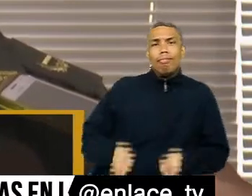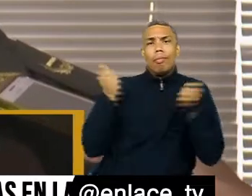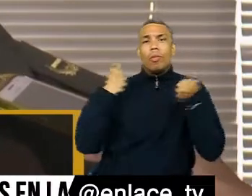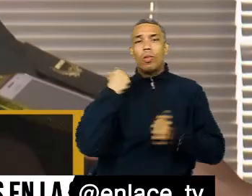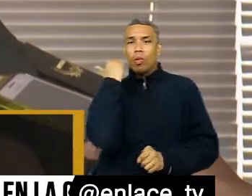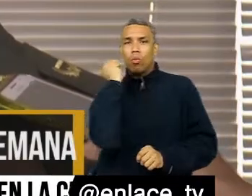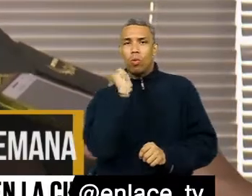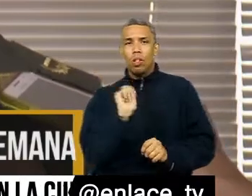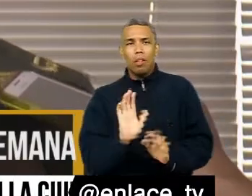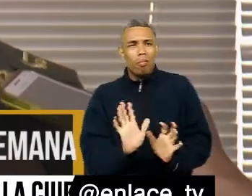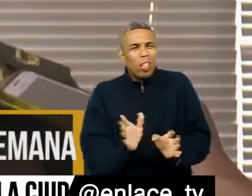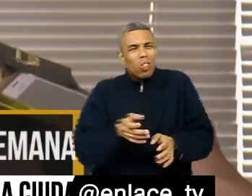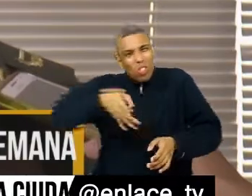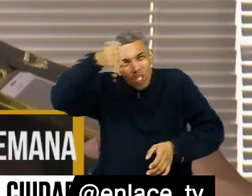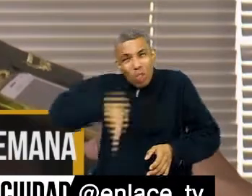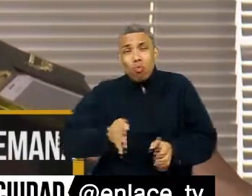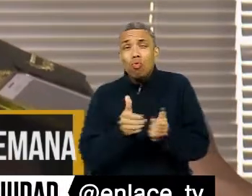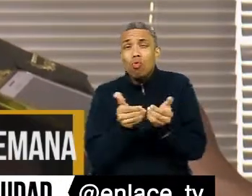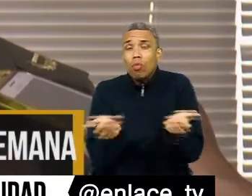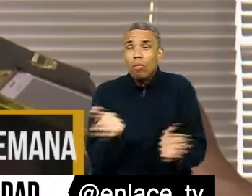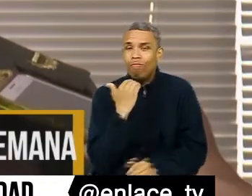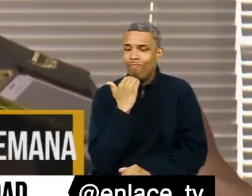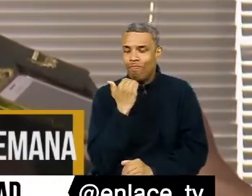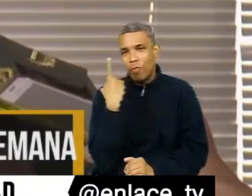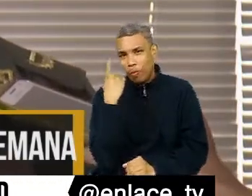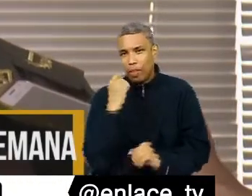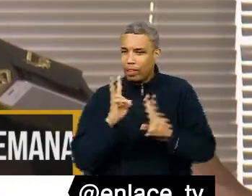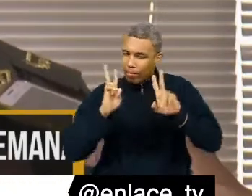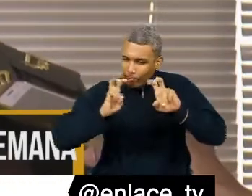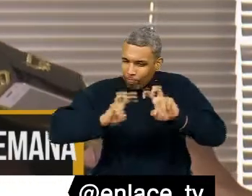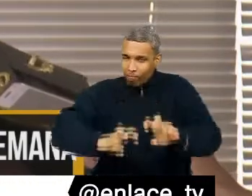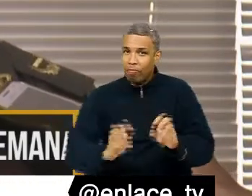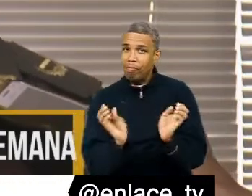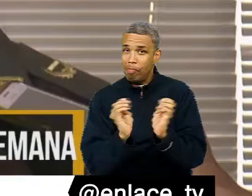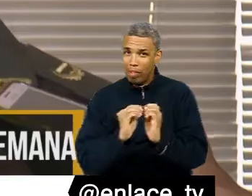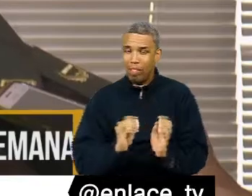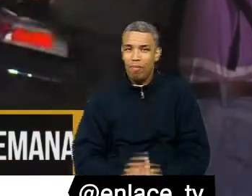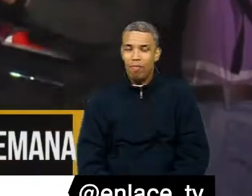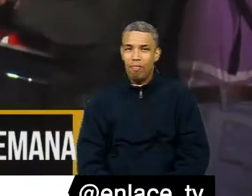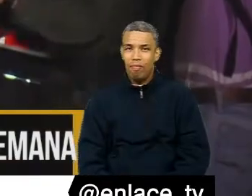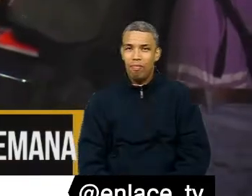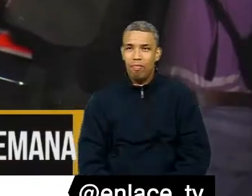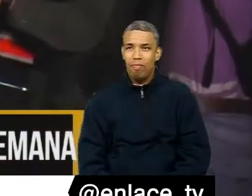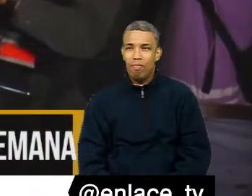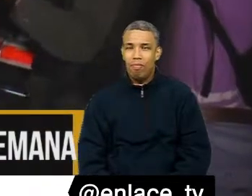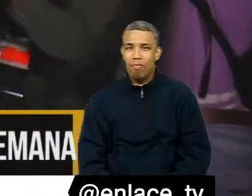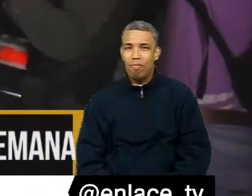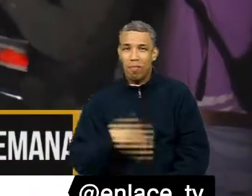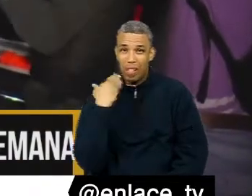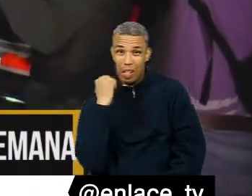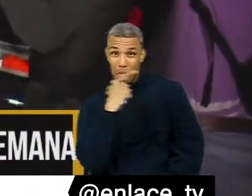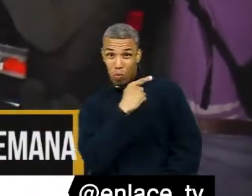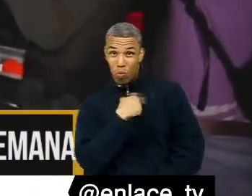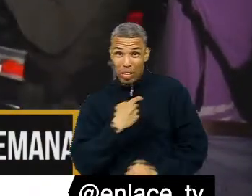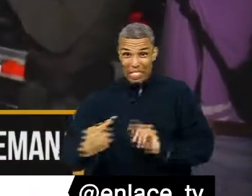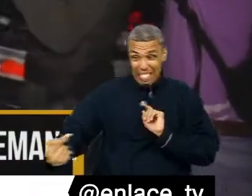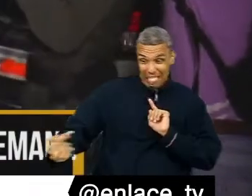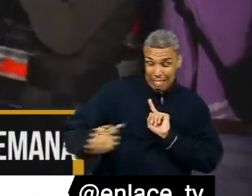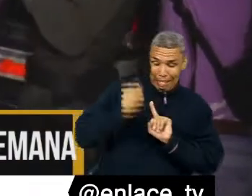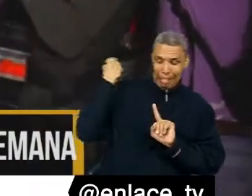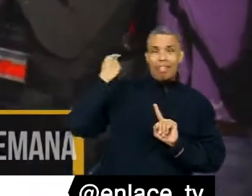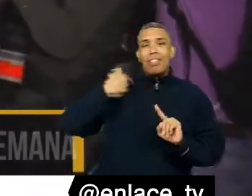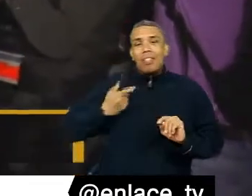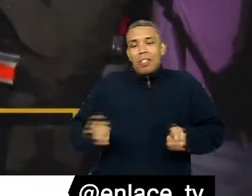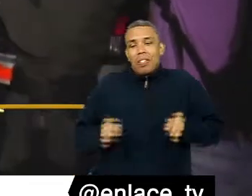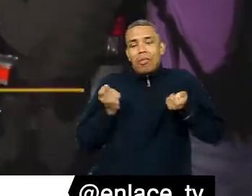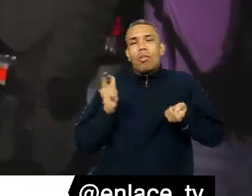tratamos de esclarecer este tema para dar pues con el presunto autor de esto. La mujer víctima de atentado sicarial se recupera en el